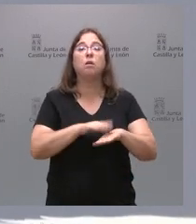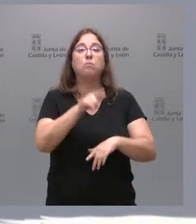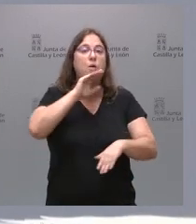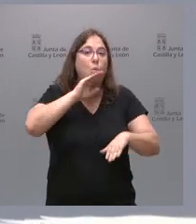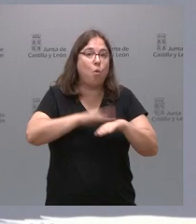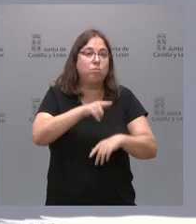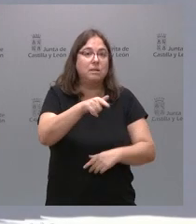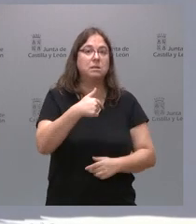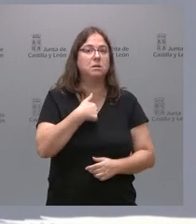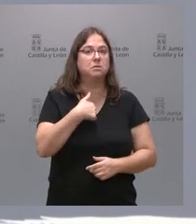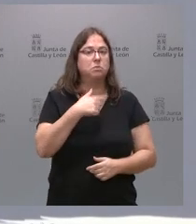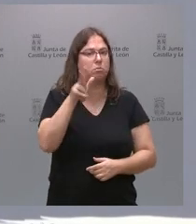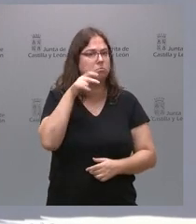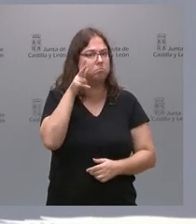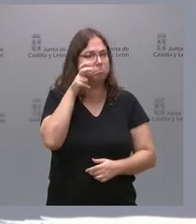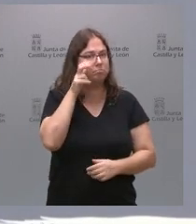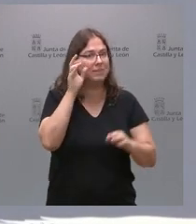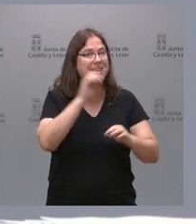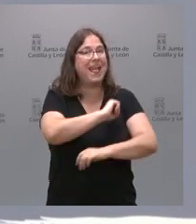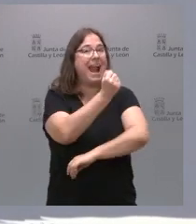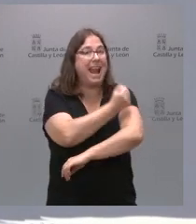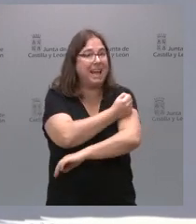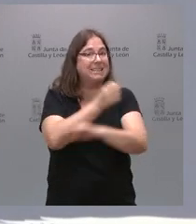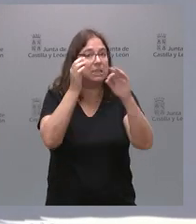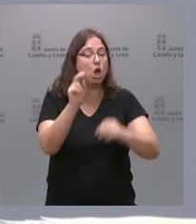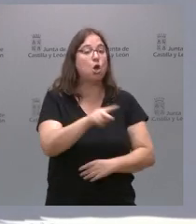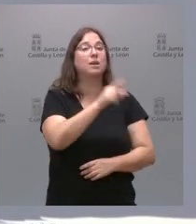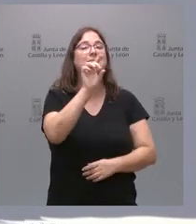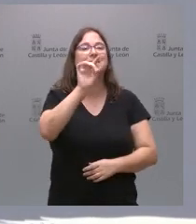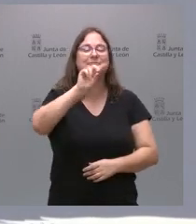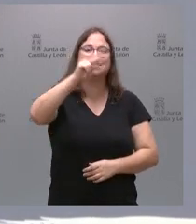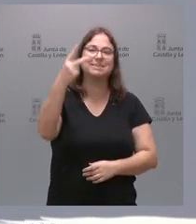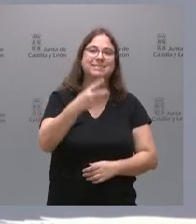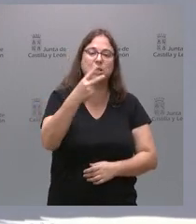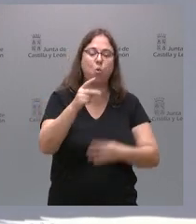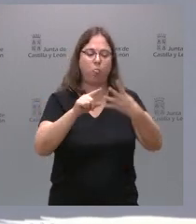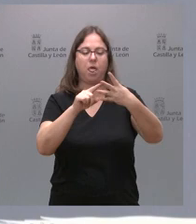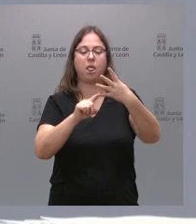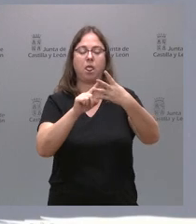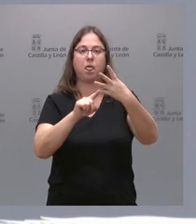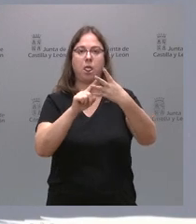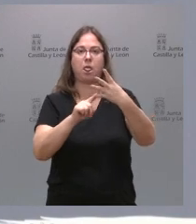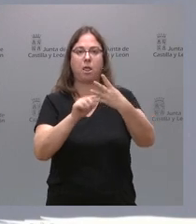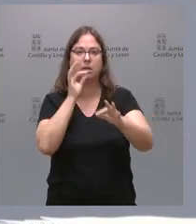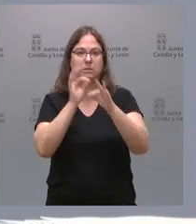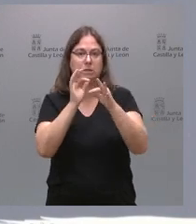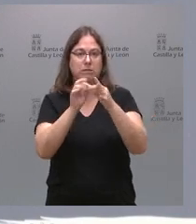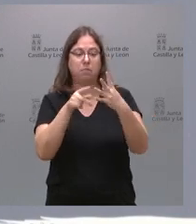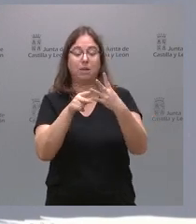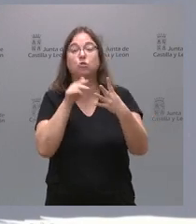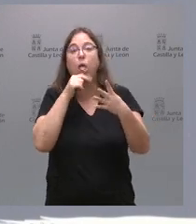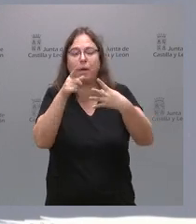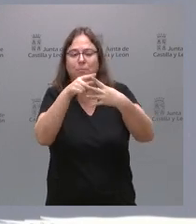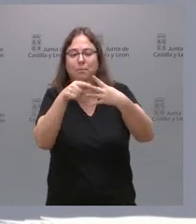yo leí claramente que lo registraría en la segunda quincena del mes de septiembre Y todavía estamos en la